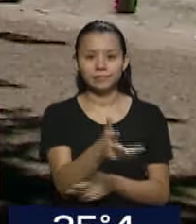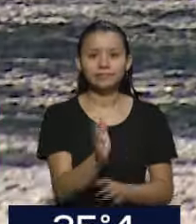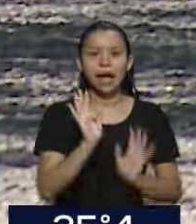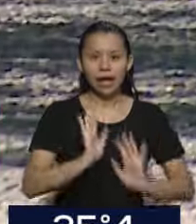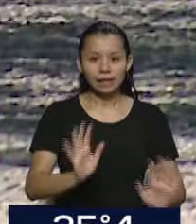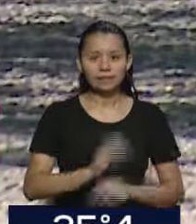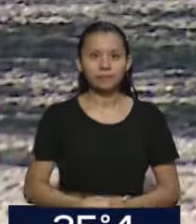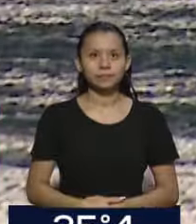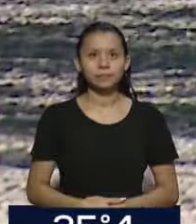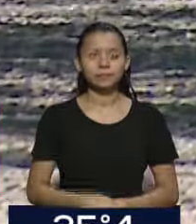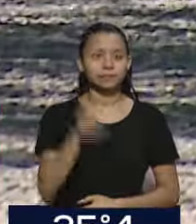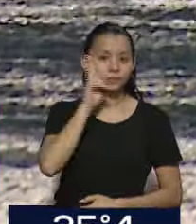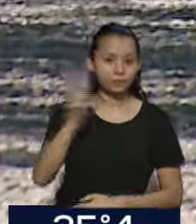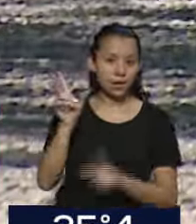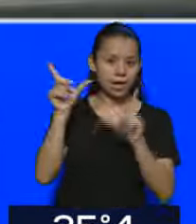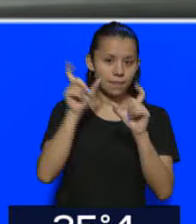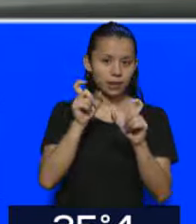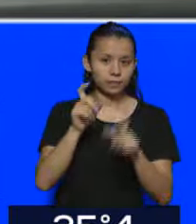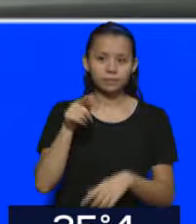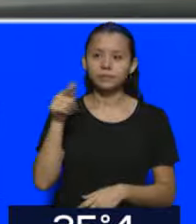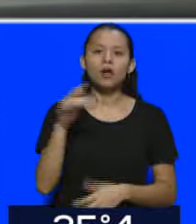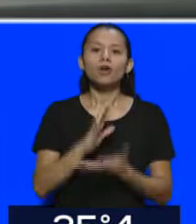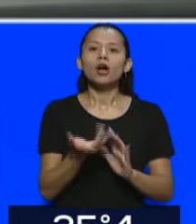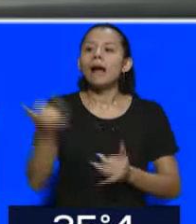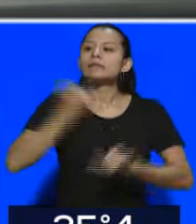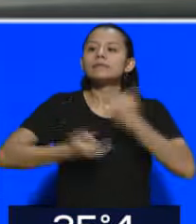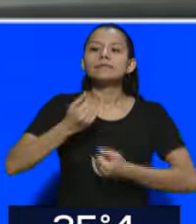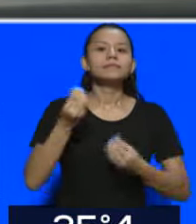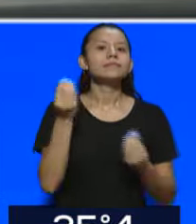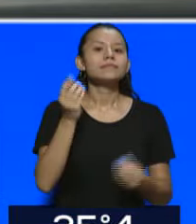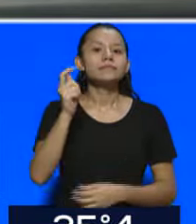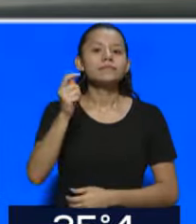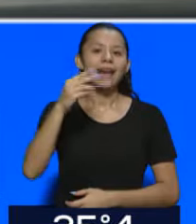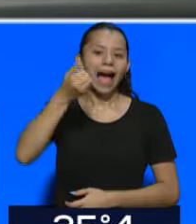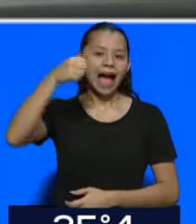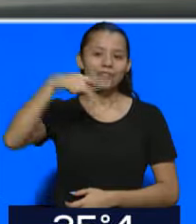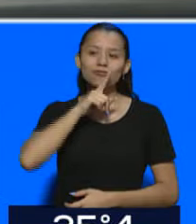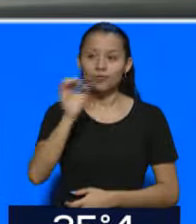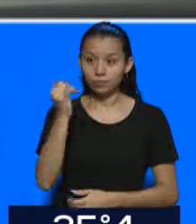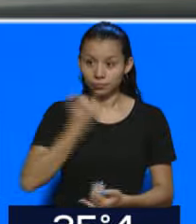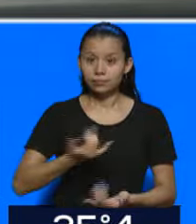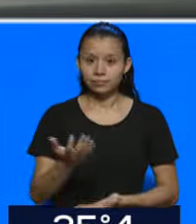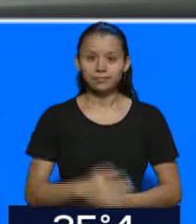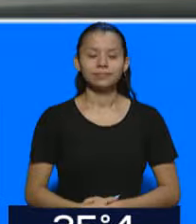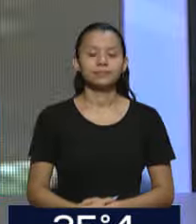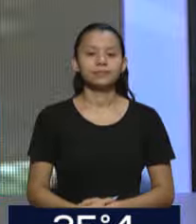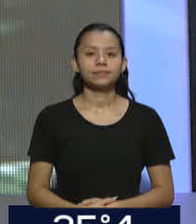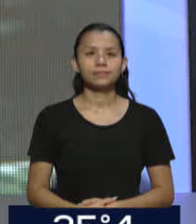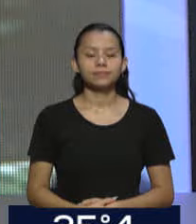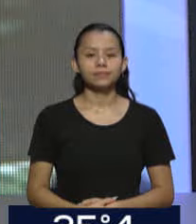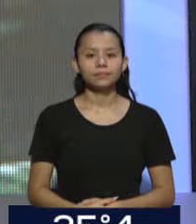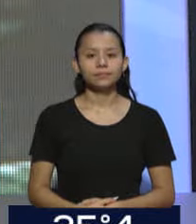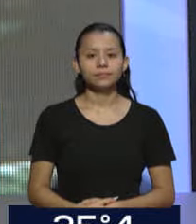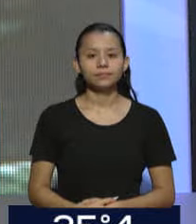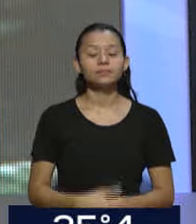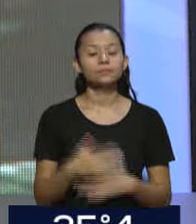mayores detalles la convocamos nuevamente a Antonella Farías, que ha estado trabajando la información. Anto, contanos. Bueno, estábamos dando